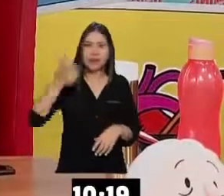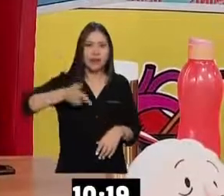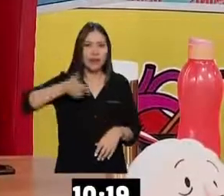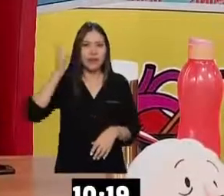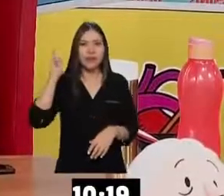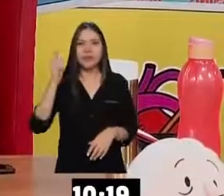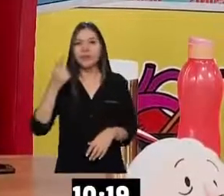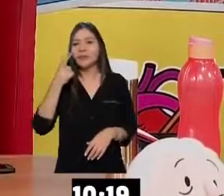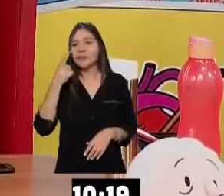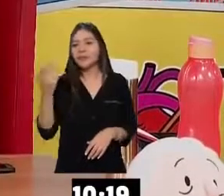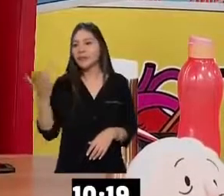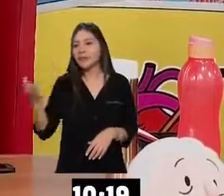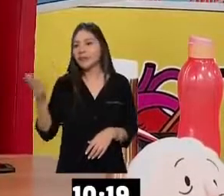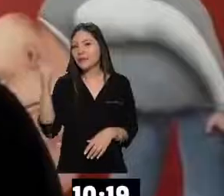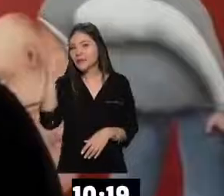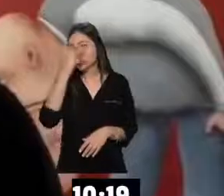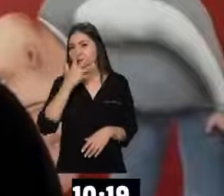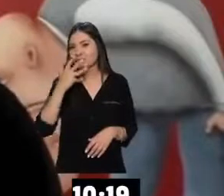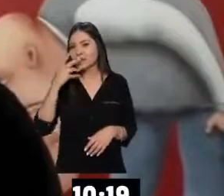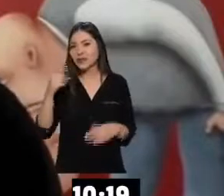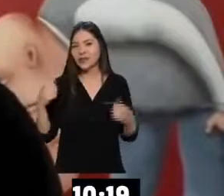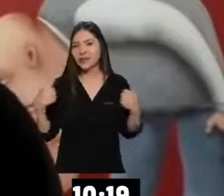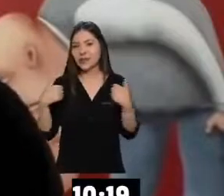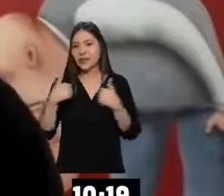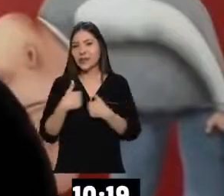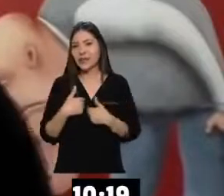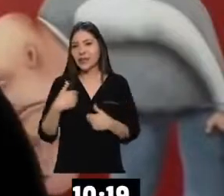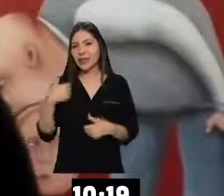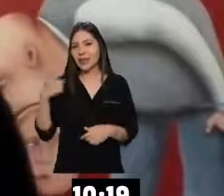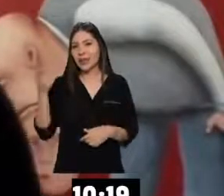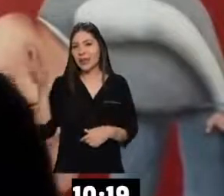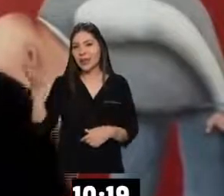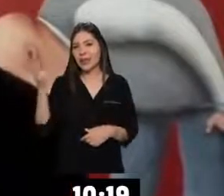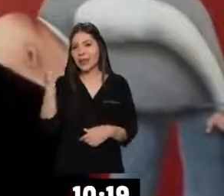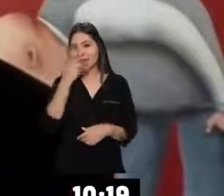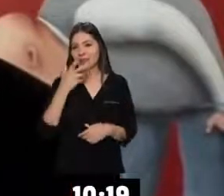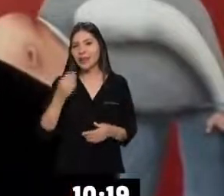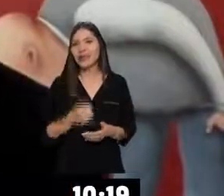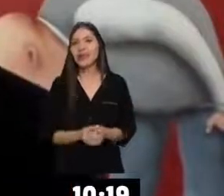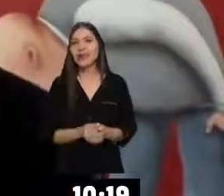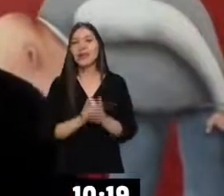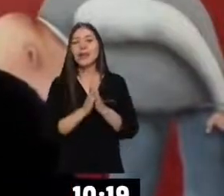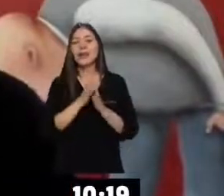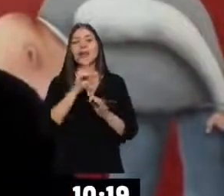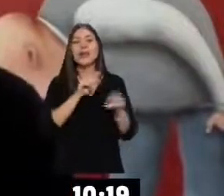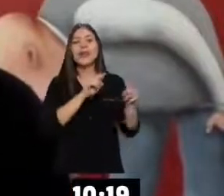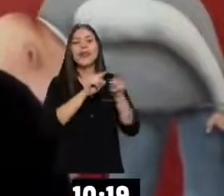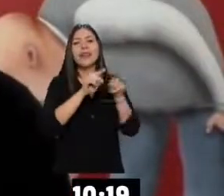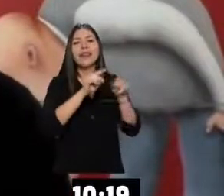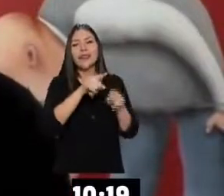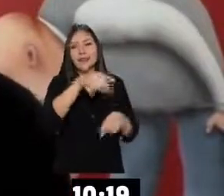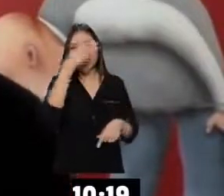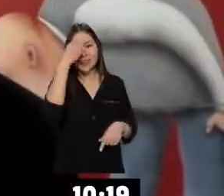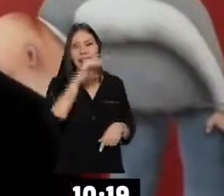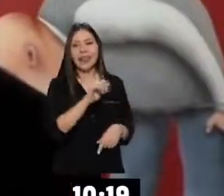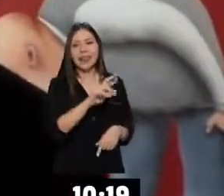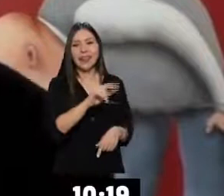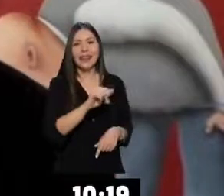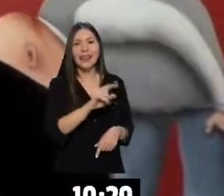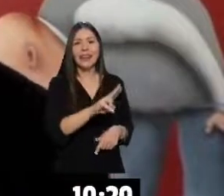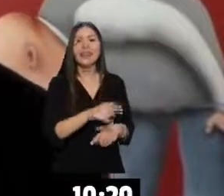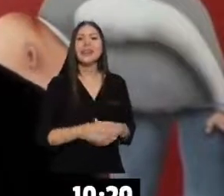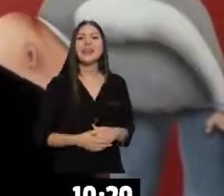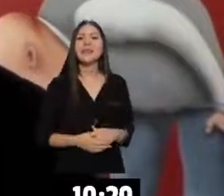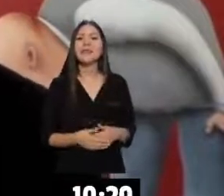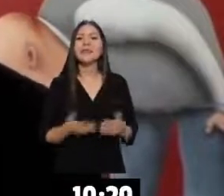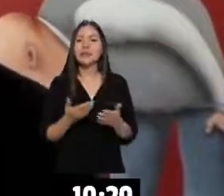además qué bonita su chaquetota, chamarra. Hágame el favor de no empezar a alburear al señor Arau, señora. Oiga, cuéntele a este